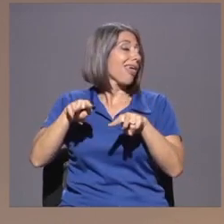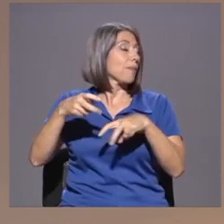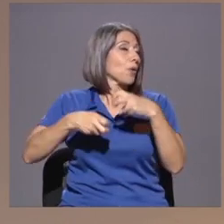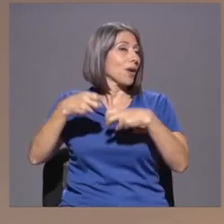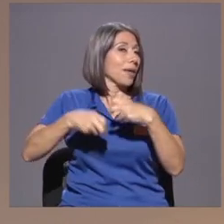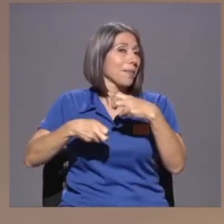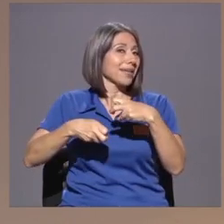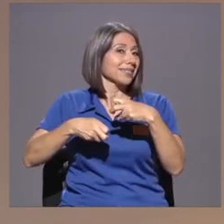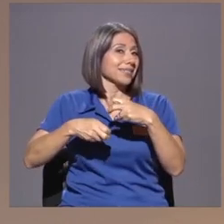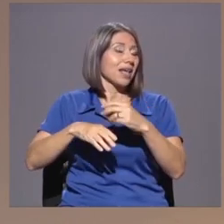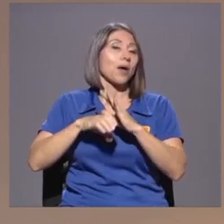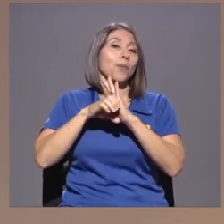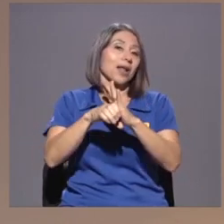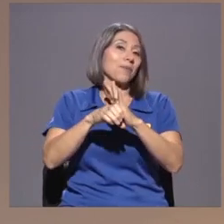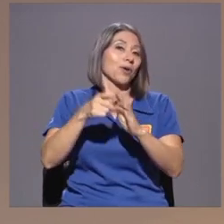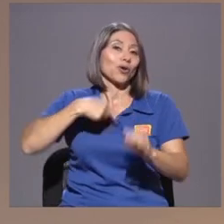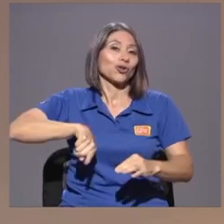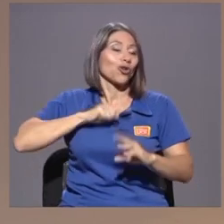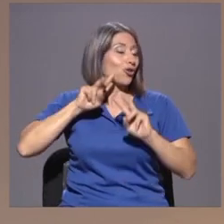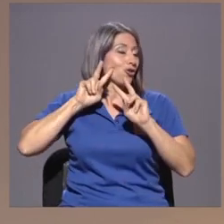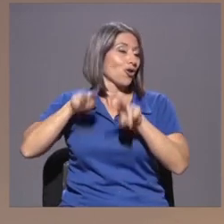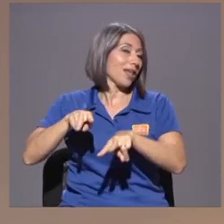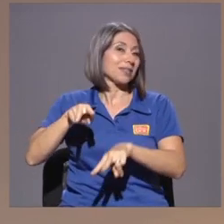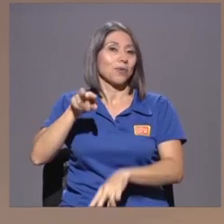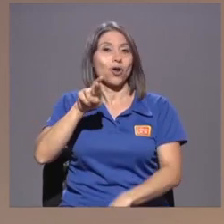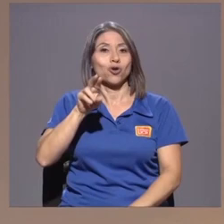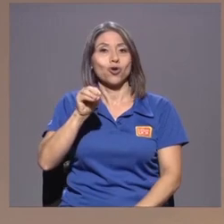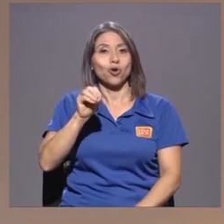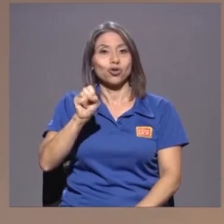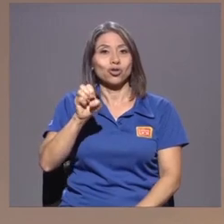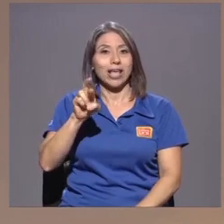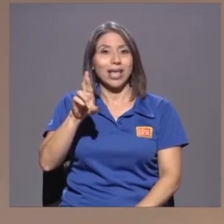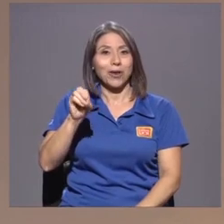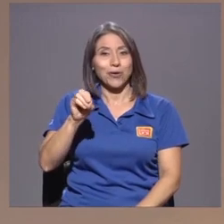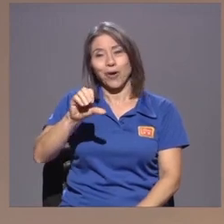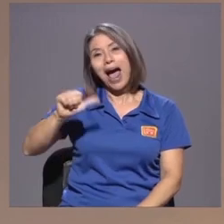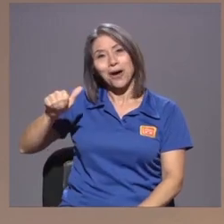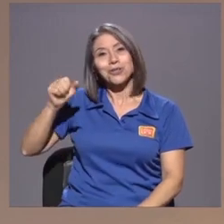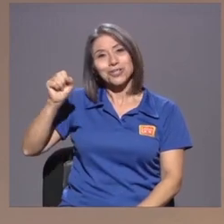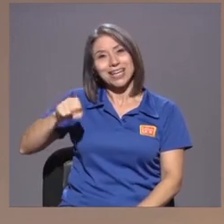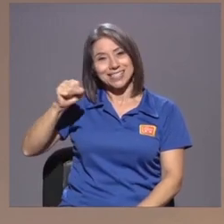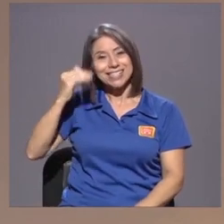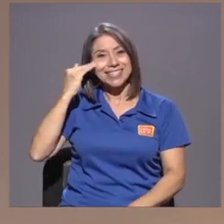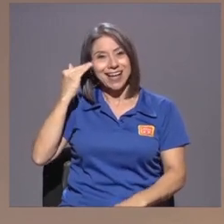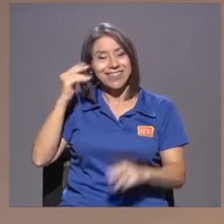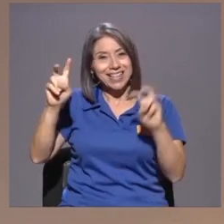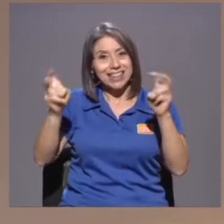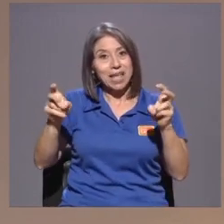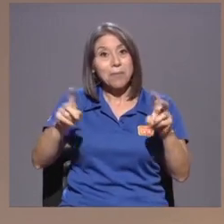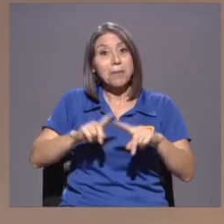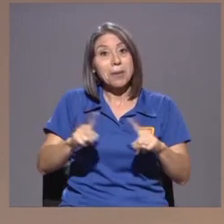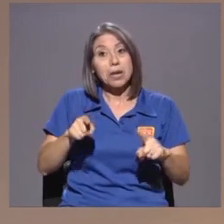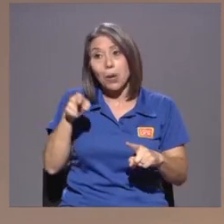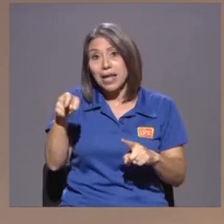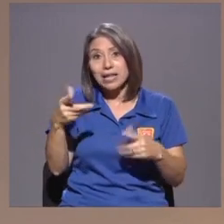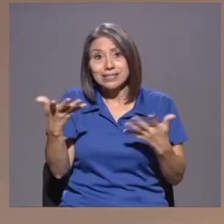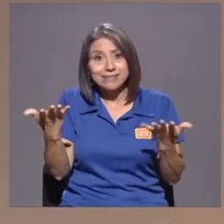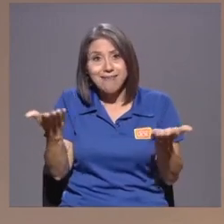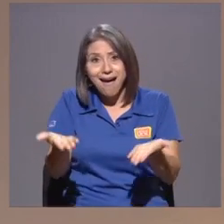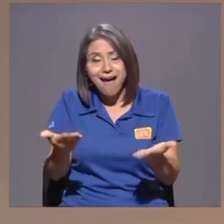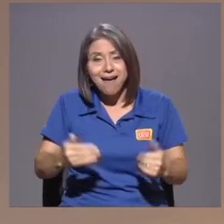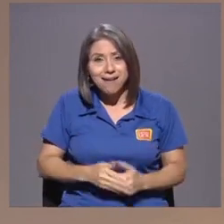a los cero y otros que sí se saben del tema pues ahí ahí lo tienen a la vuelta de la esquina es decir